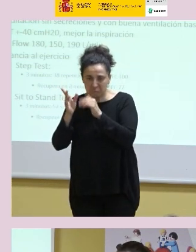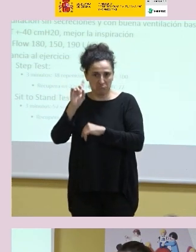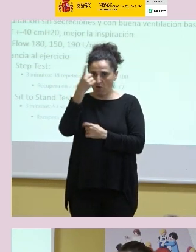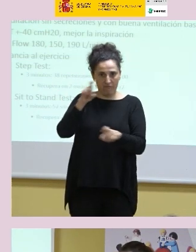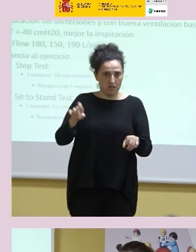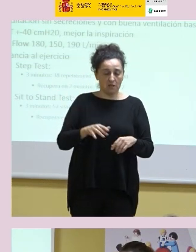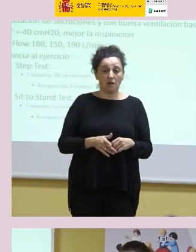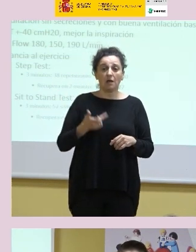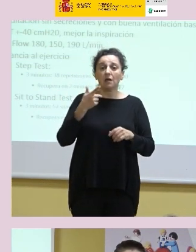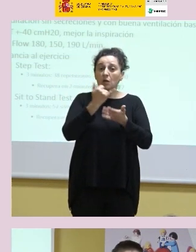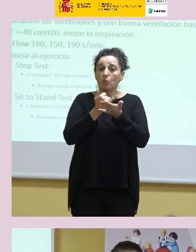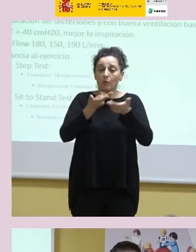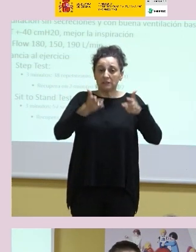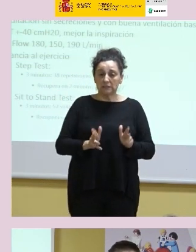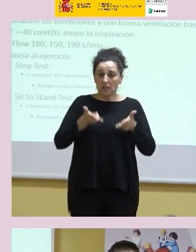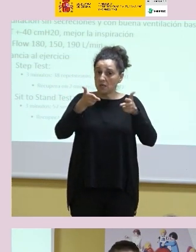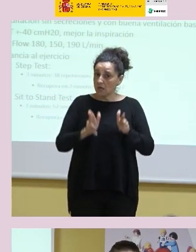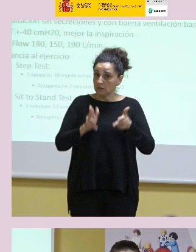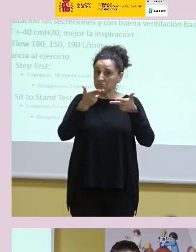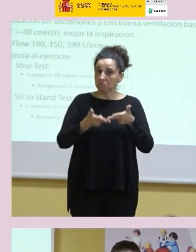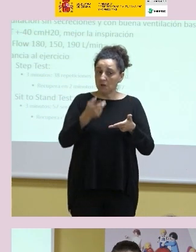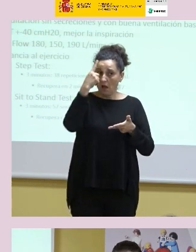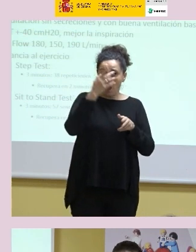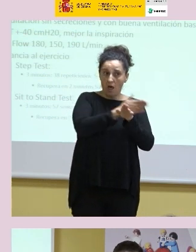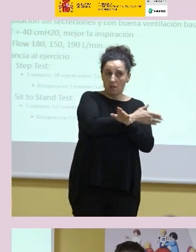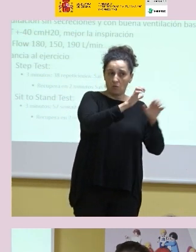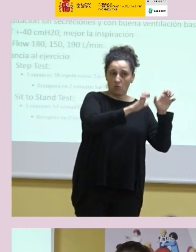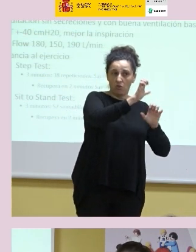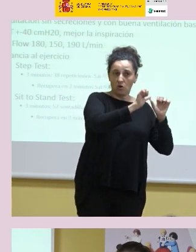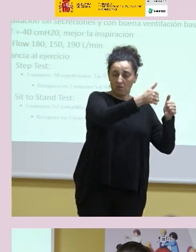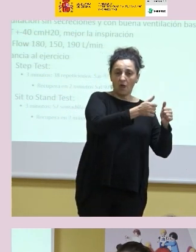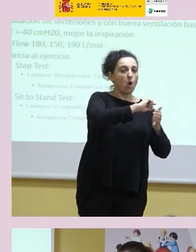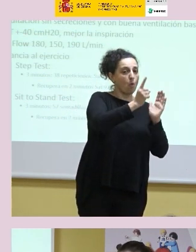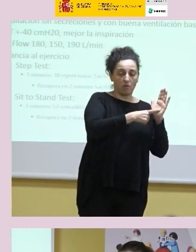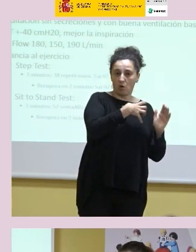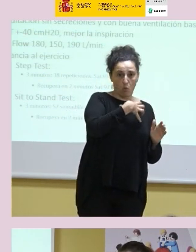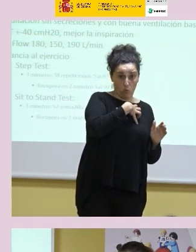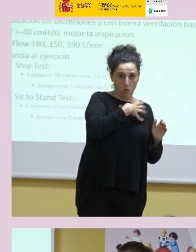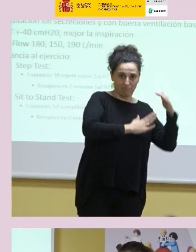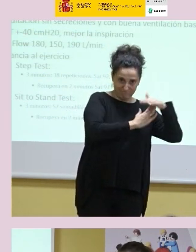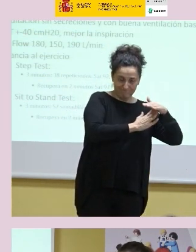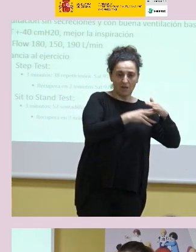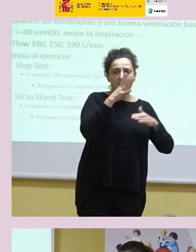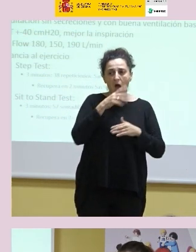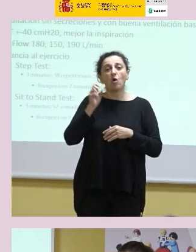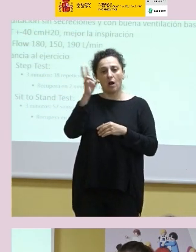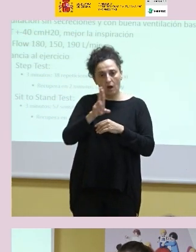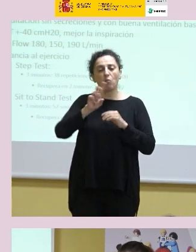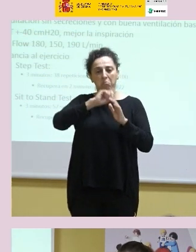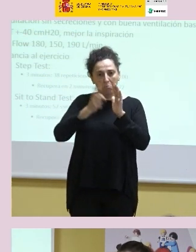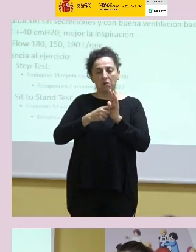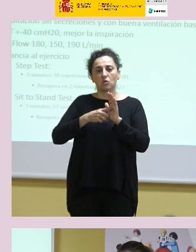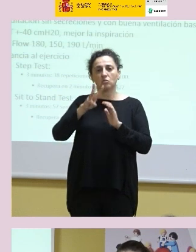sentadilla, realizó la prueba completa, que recordemos que la evaluación inicial no la realizó completa. En 3 minutos es capaz de hacer